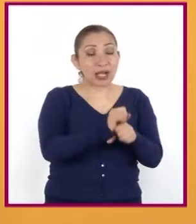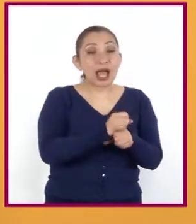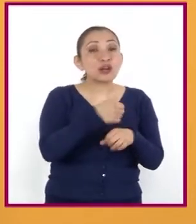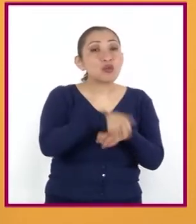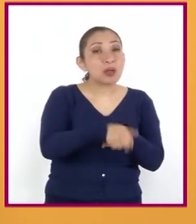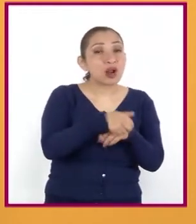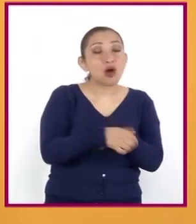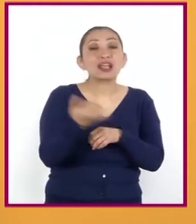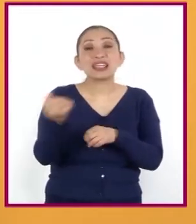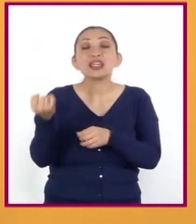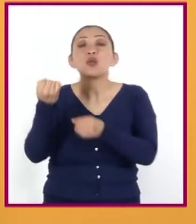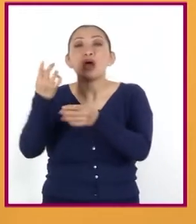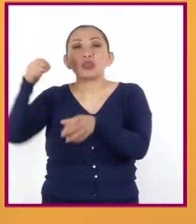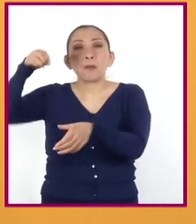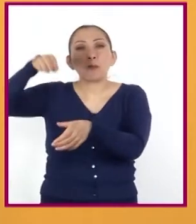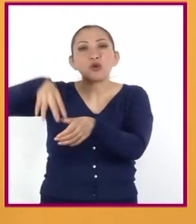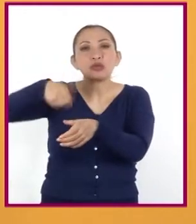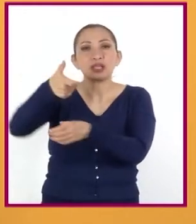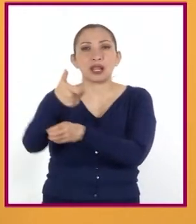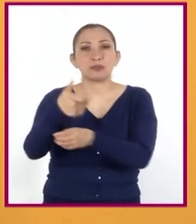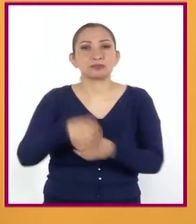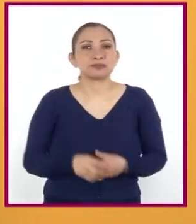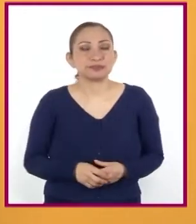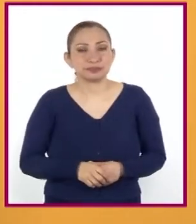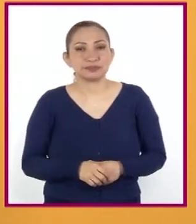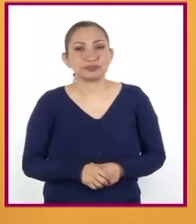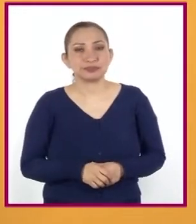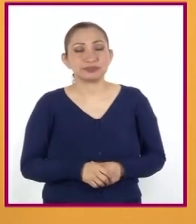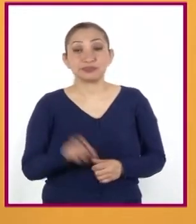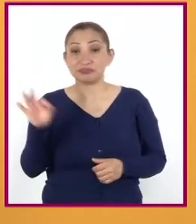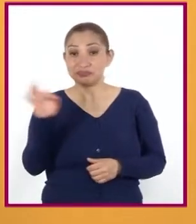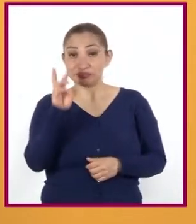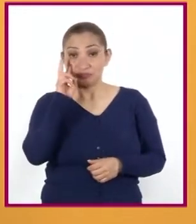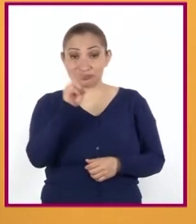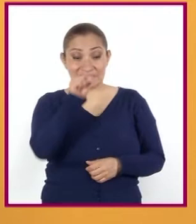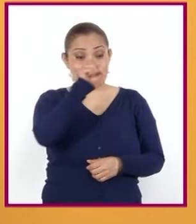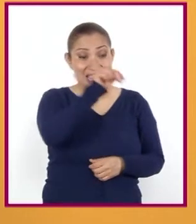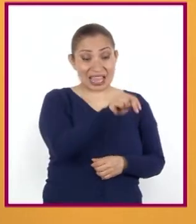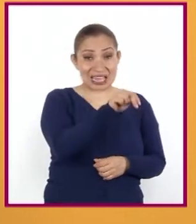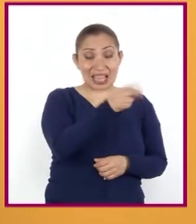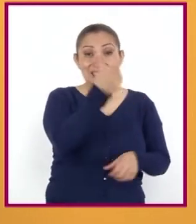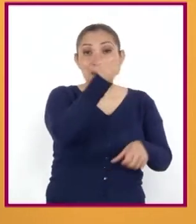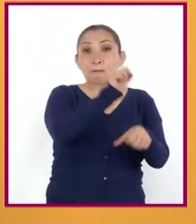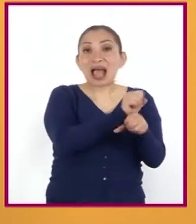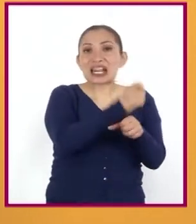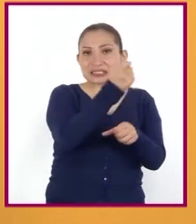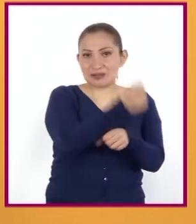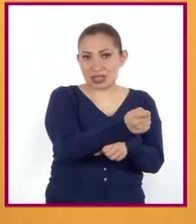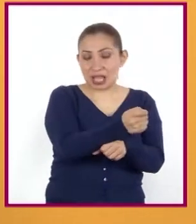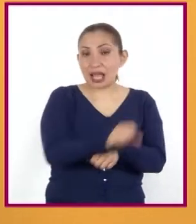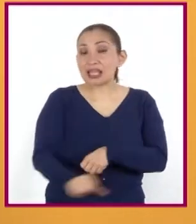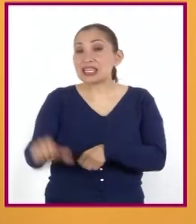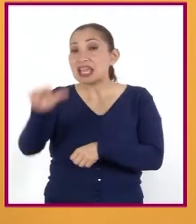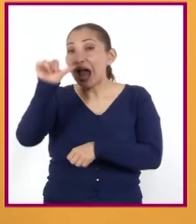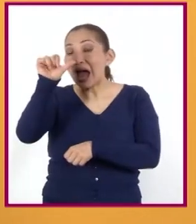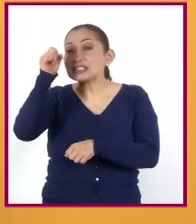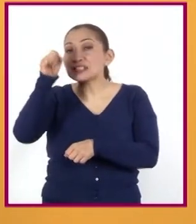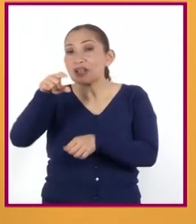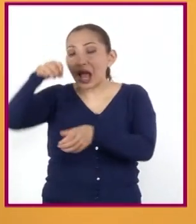la cantidad que le corresponde. Si nombramos n al número de la semana y a al